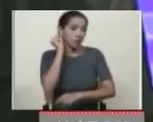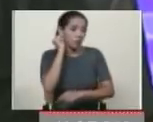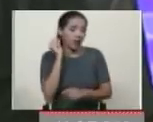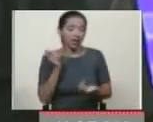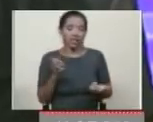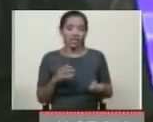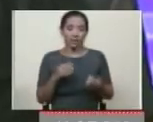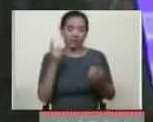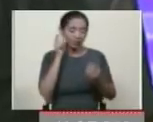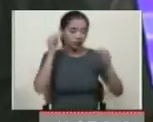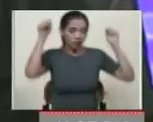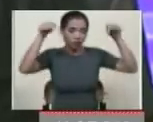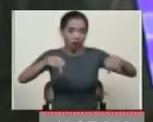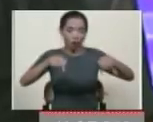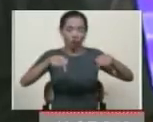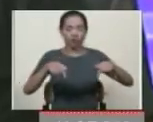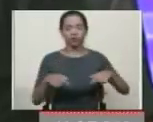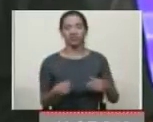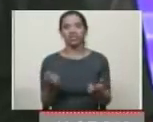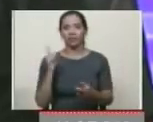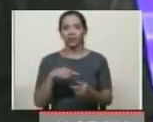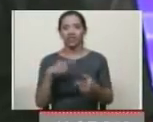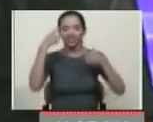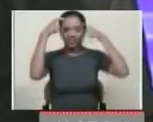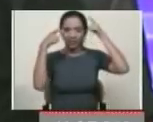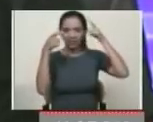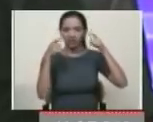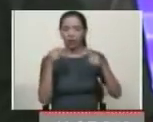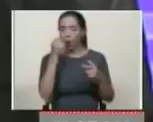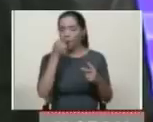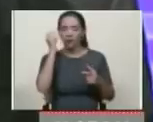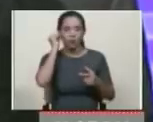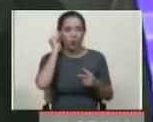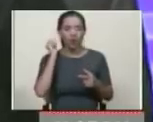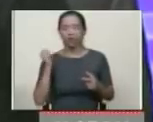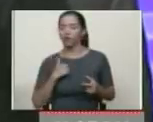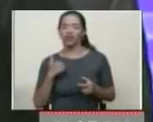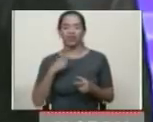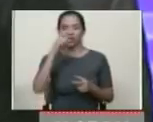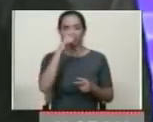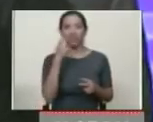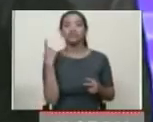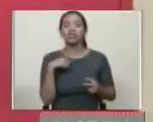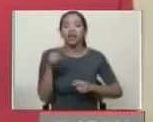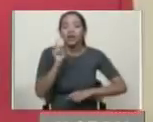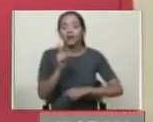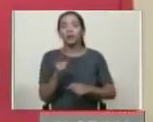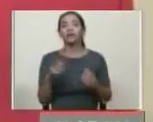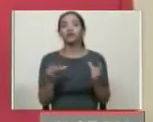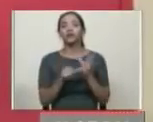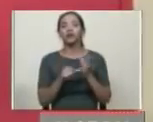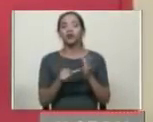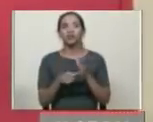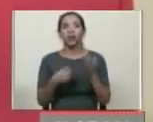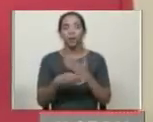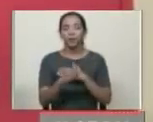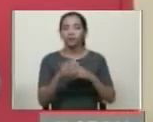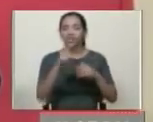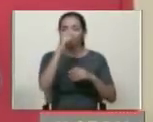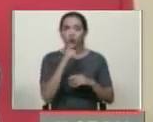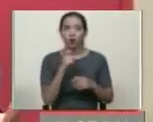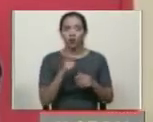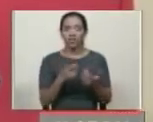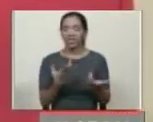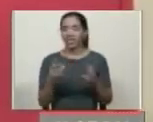escuchando ahora, y también el chavista, hombre, mujer y de cualquier edad, tiene que preguntarse a dónde vamos a parar con tanto odio manifestado en redes